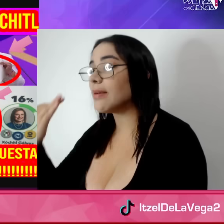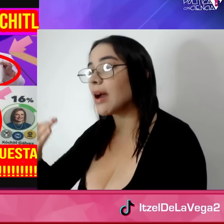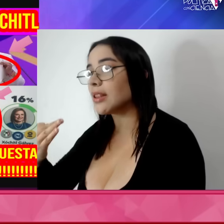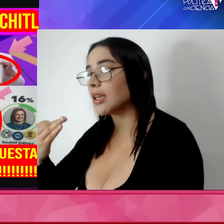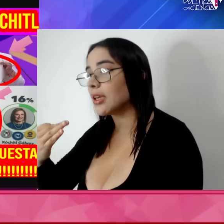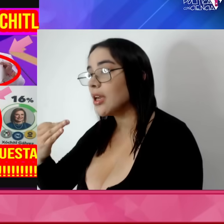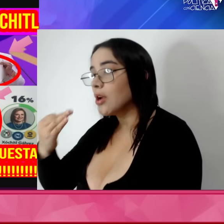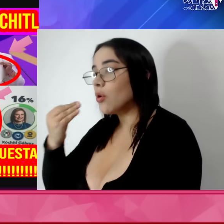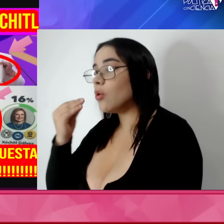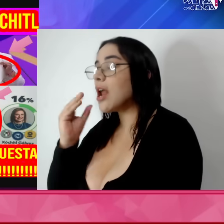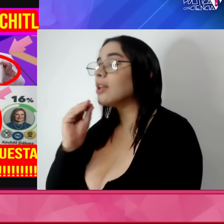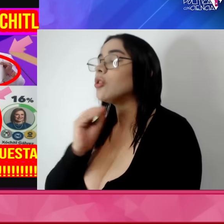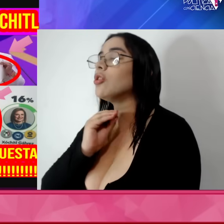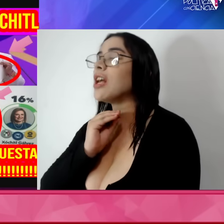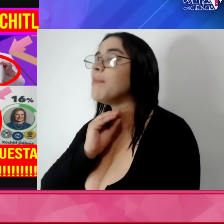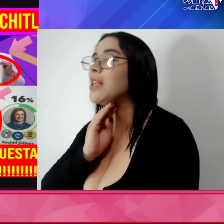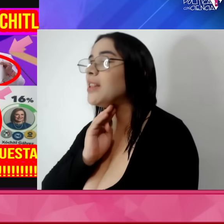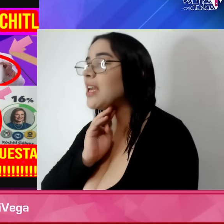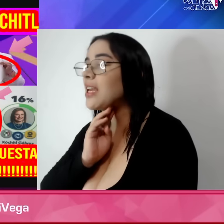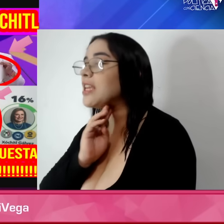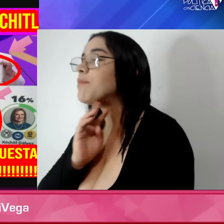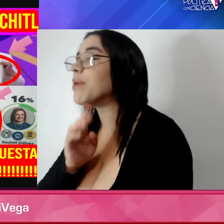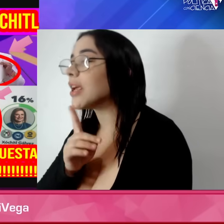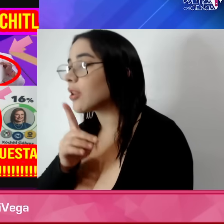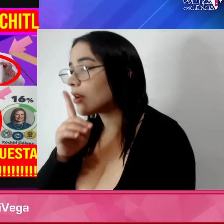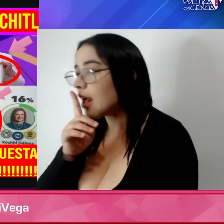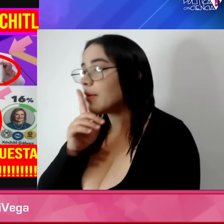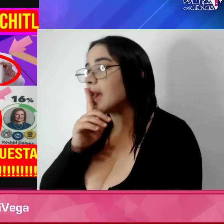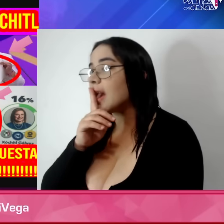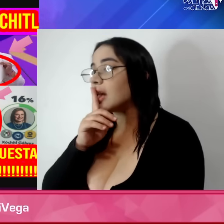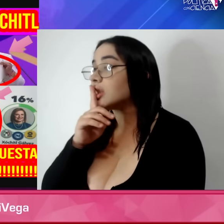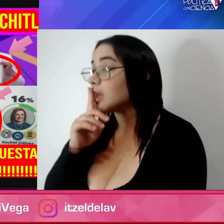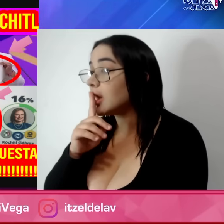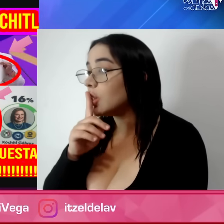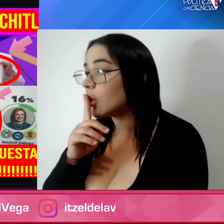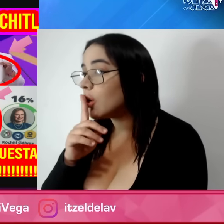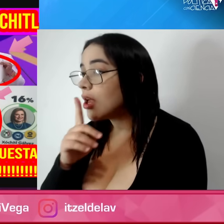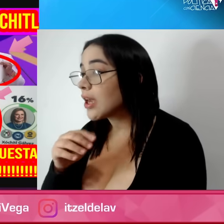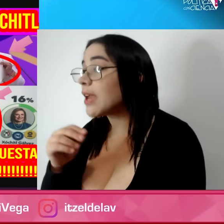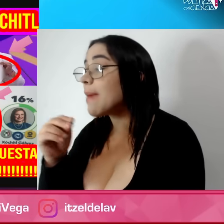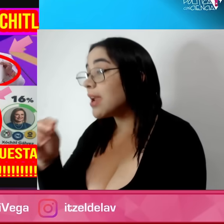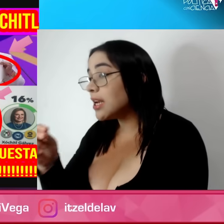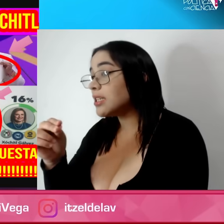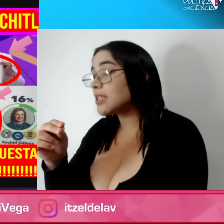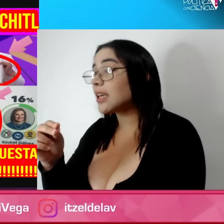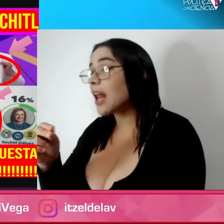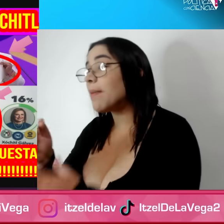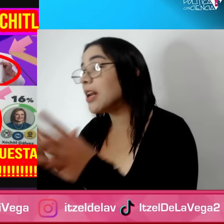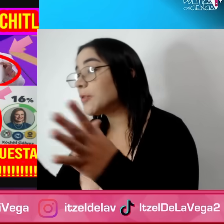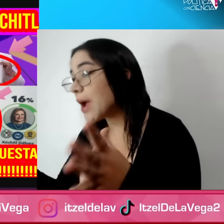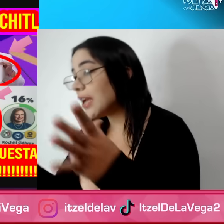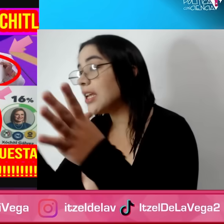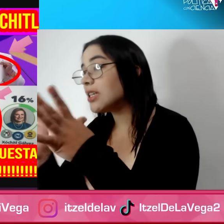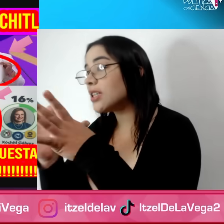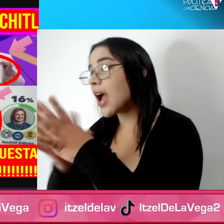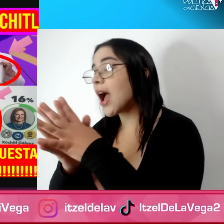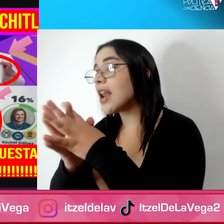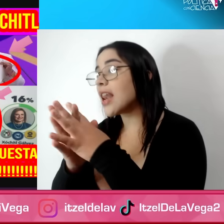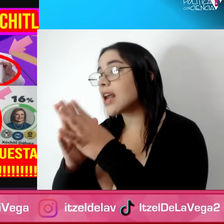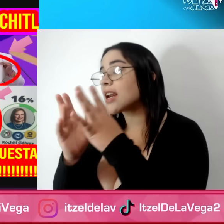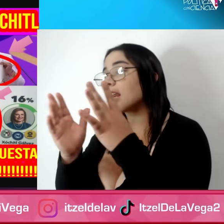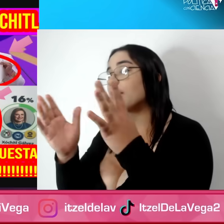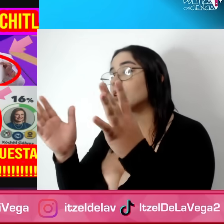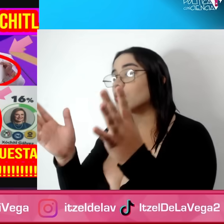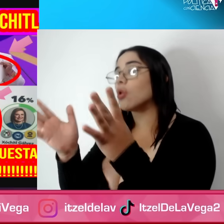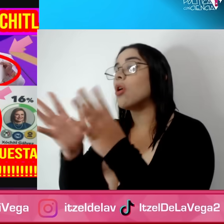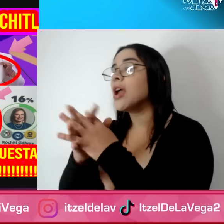en debate un acto totalmente imperdonable, haciendo que imagínense que Álvarez Maínez ya